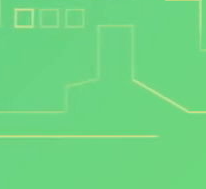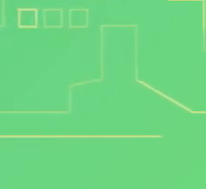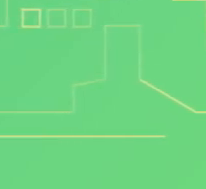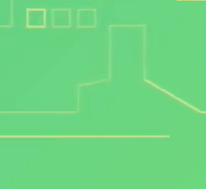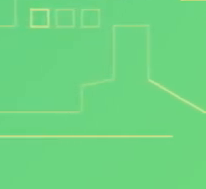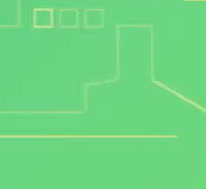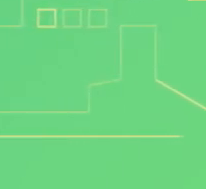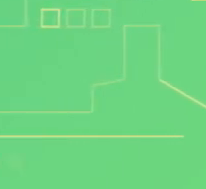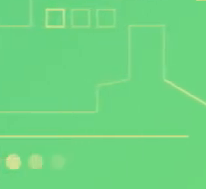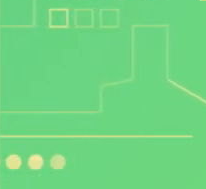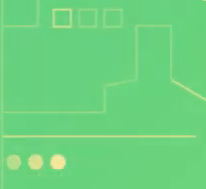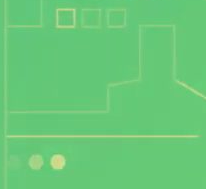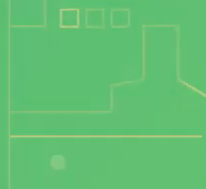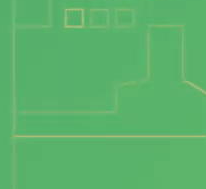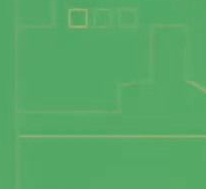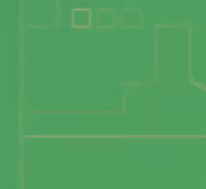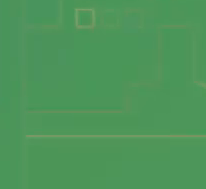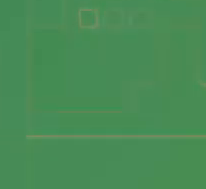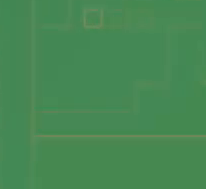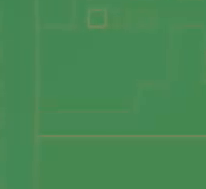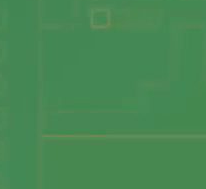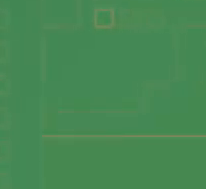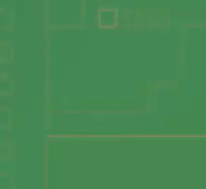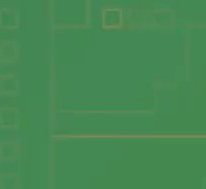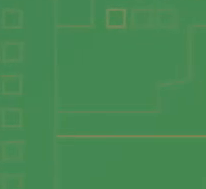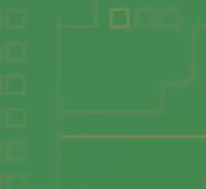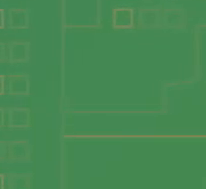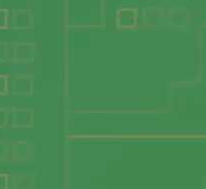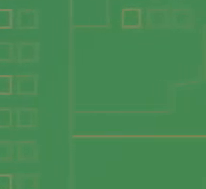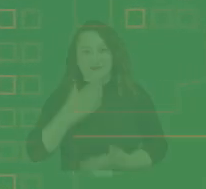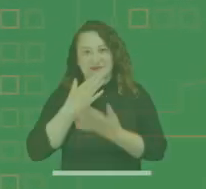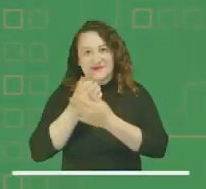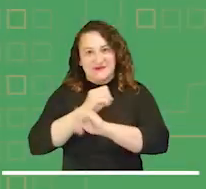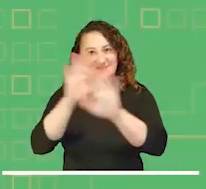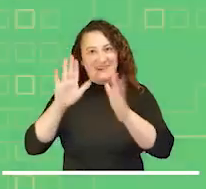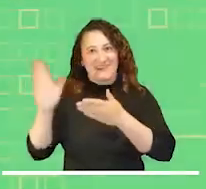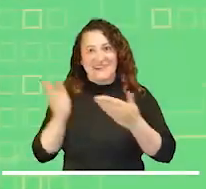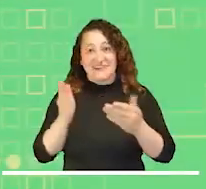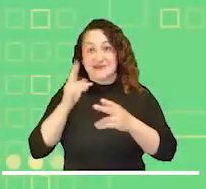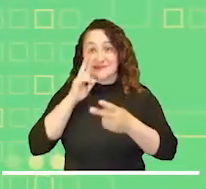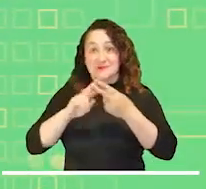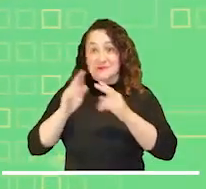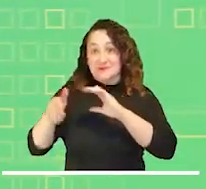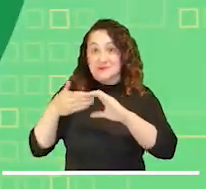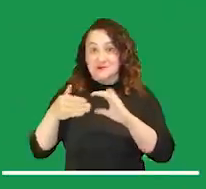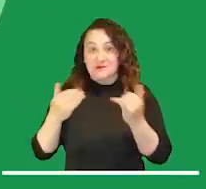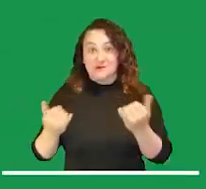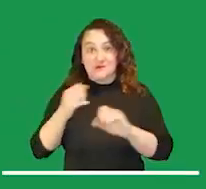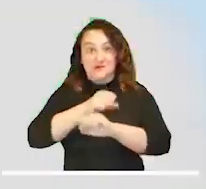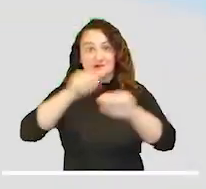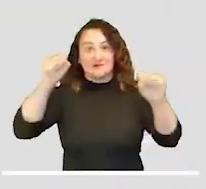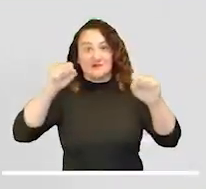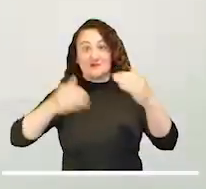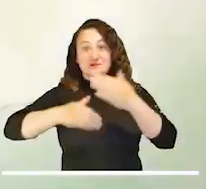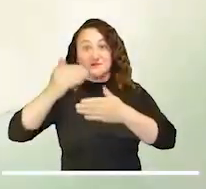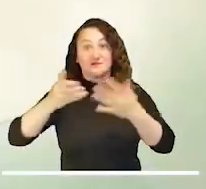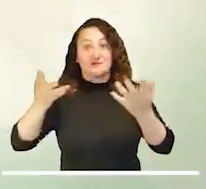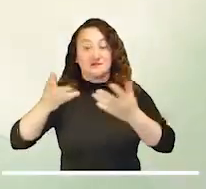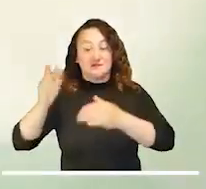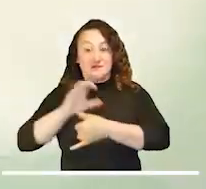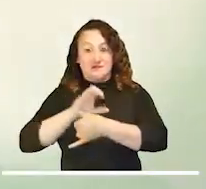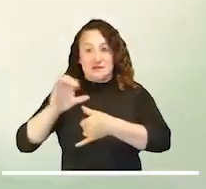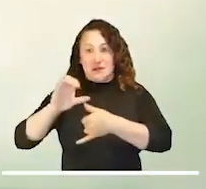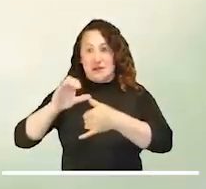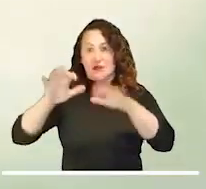Buenos días y bienvenidos a conocer el pronóstico del tiempo de la mañana. Empezamos por el Caribe, donde se estiman